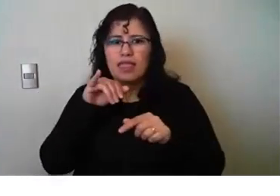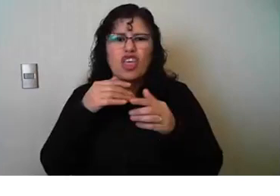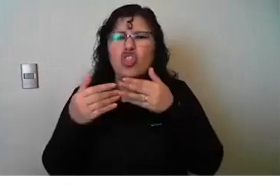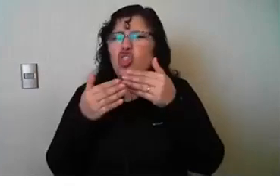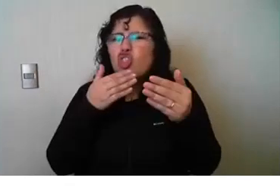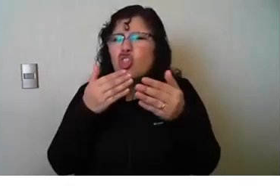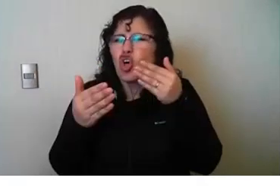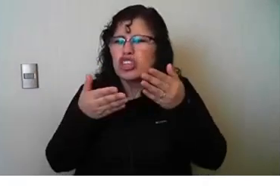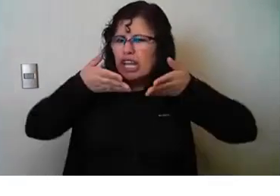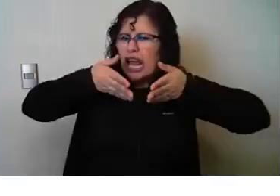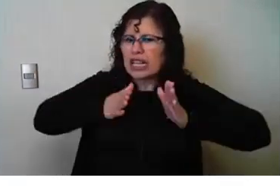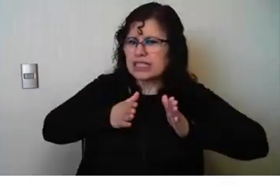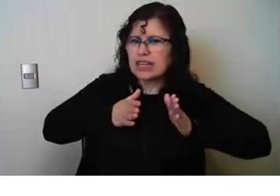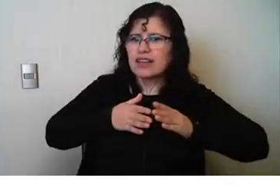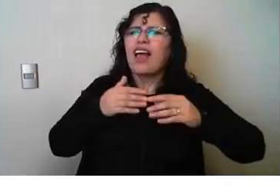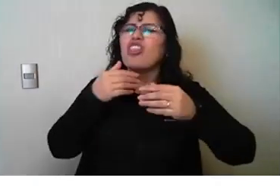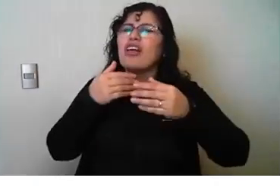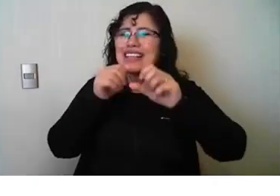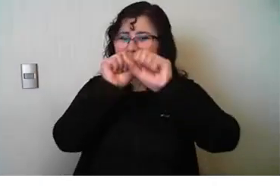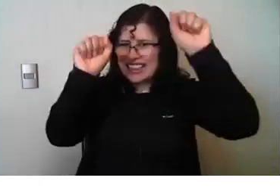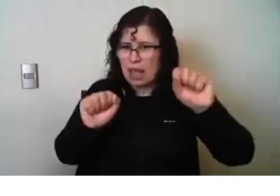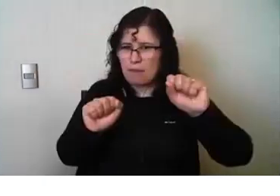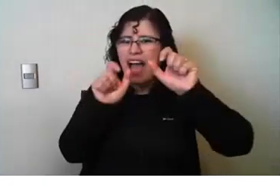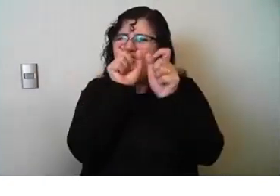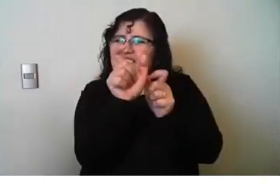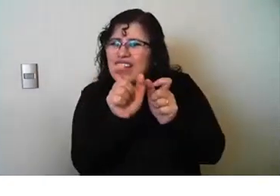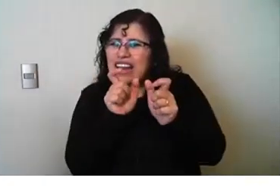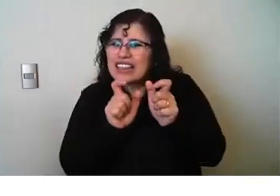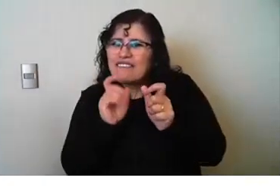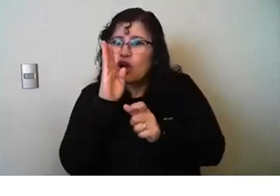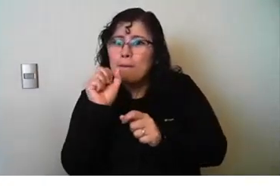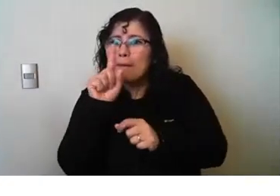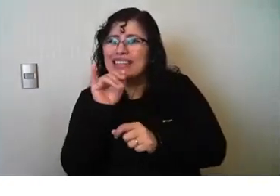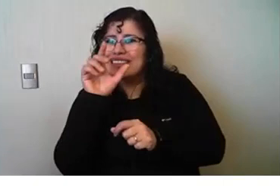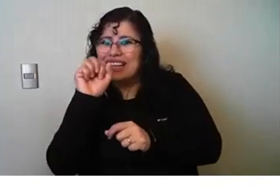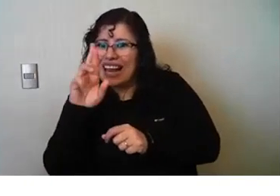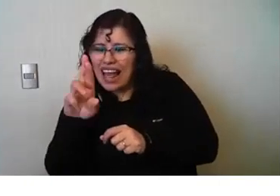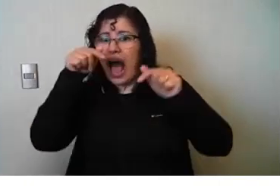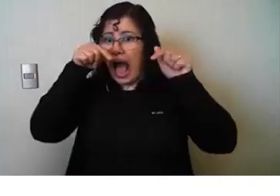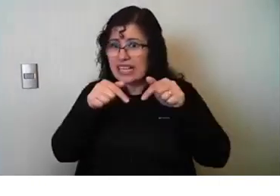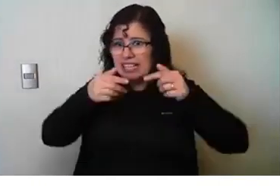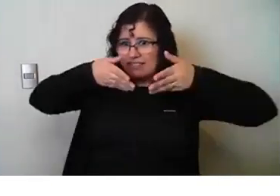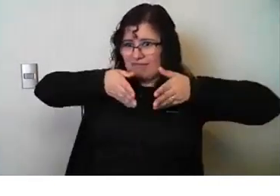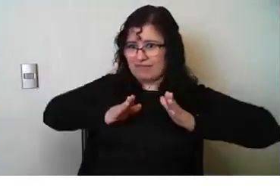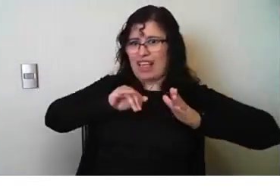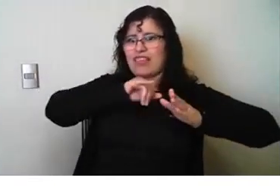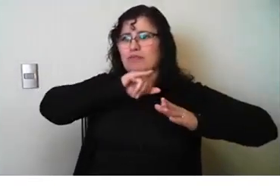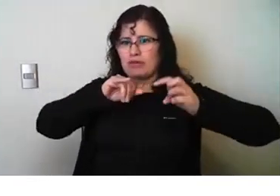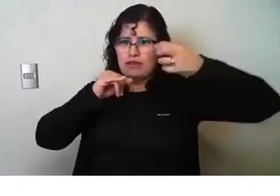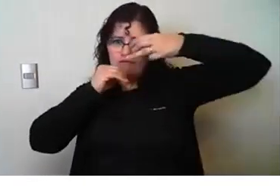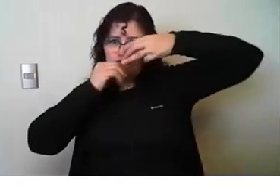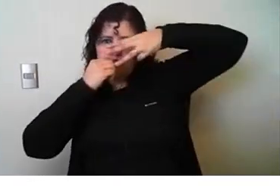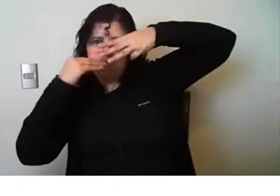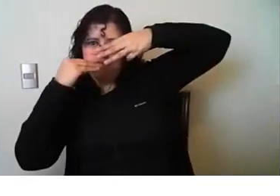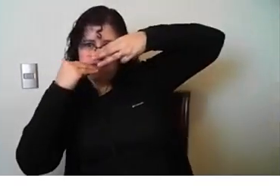sistema vértebro-basilar. Si somos más específicos, ¿cierto? Hay dos que derivan de la arteria